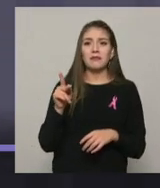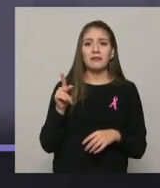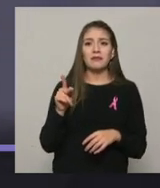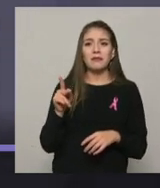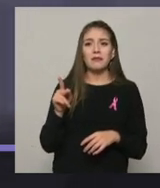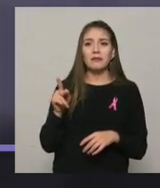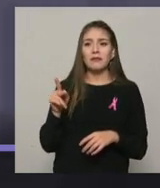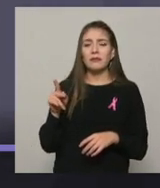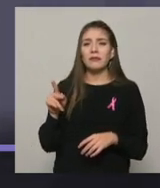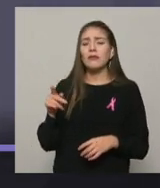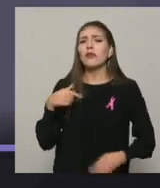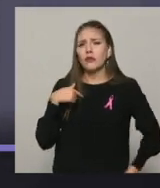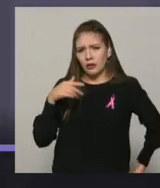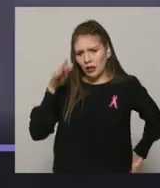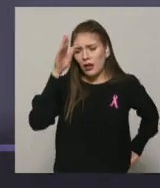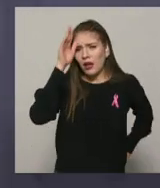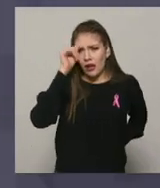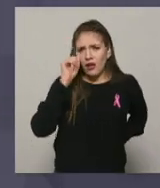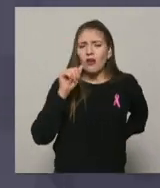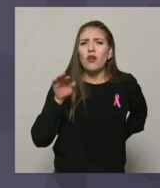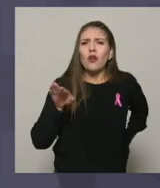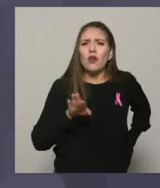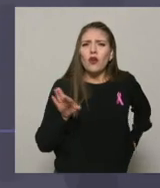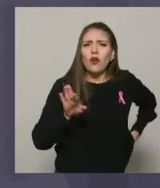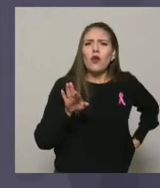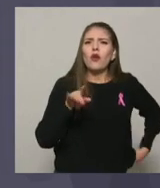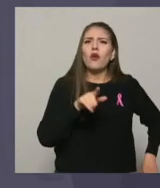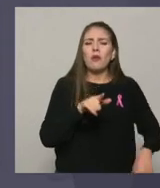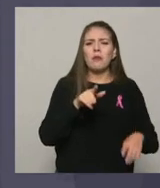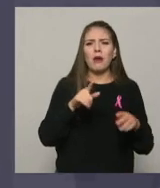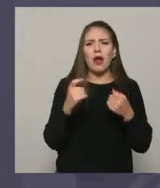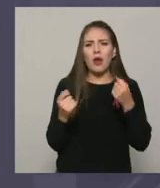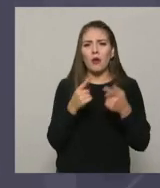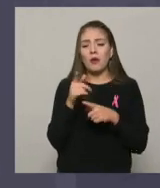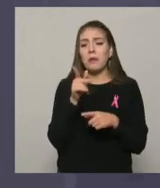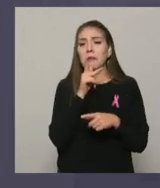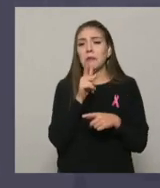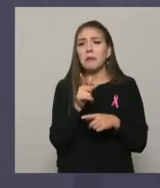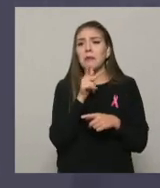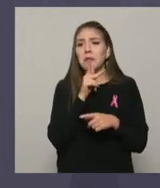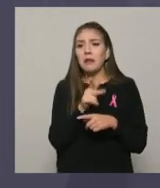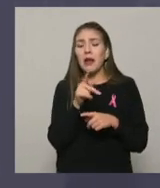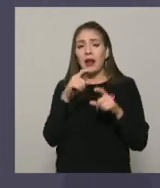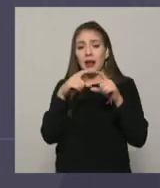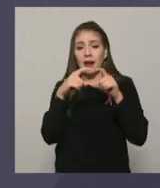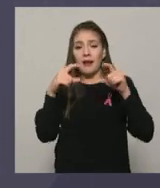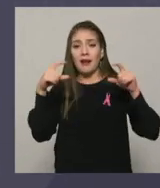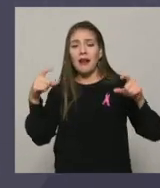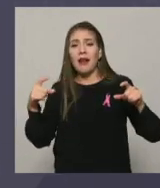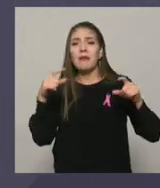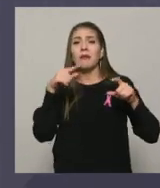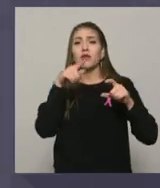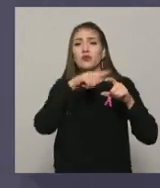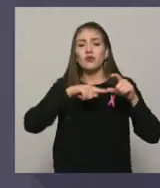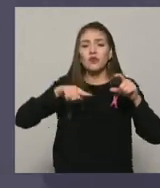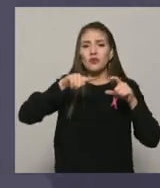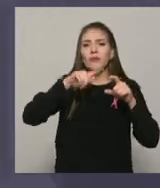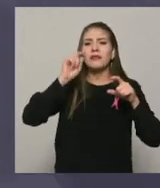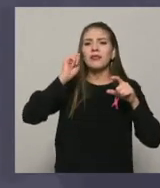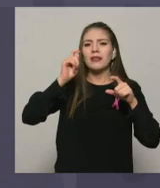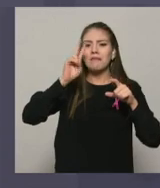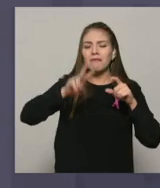ahí estoy de acuerdo en la manera como justamente a través de ciertas palabras se degrada la imagen del ecosistema